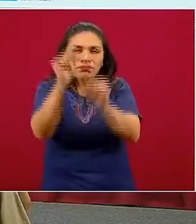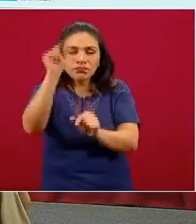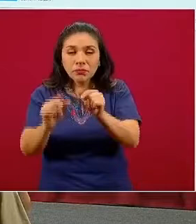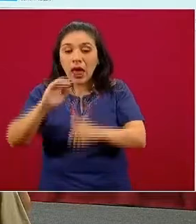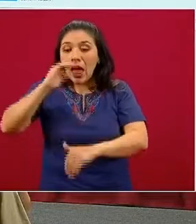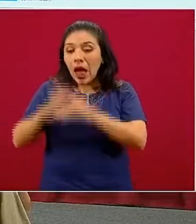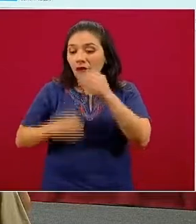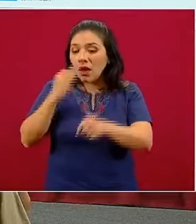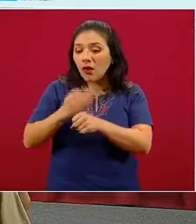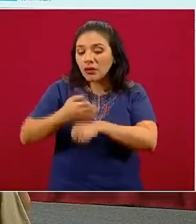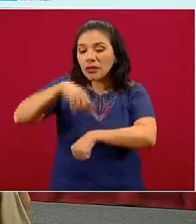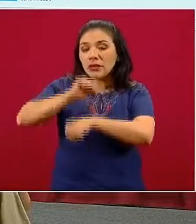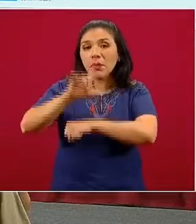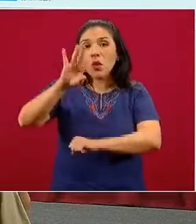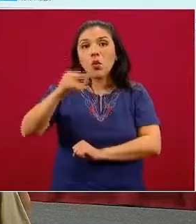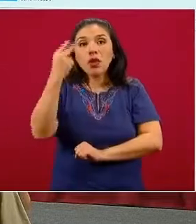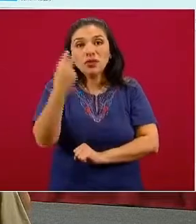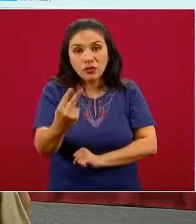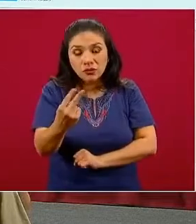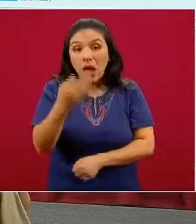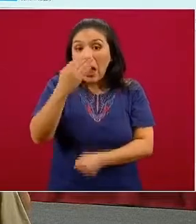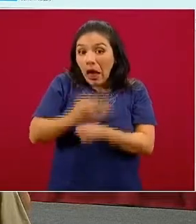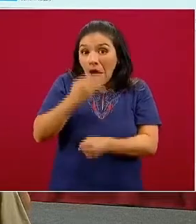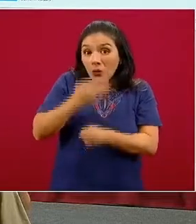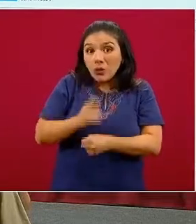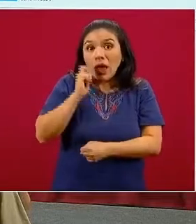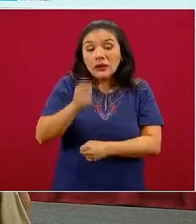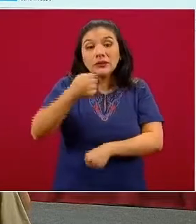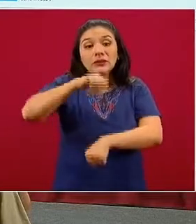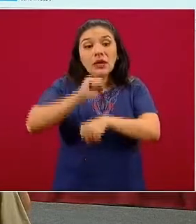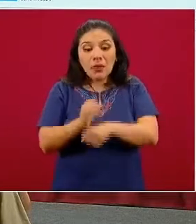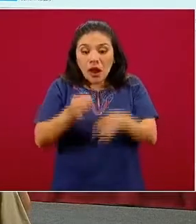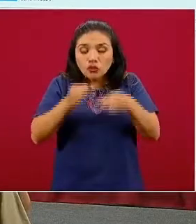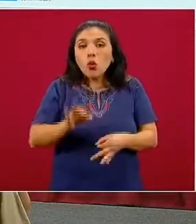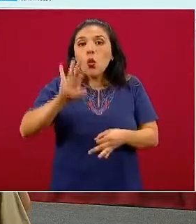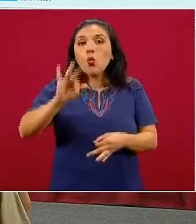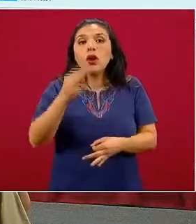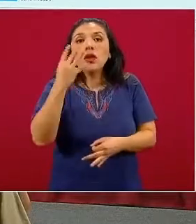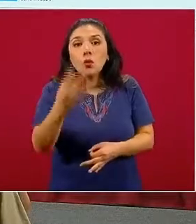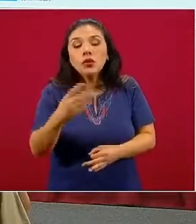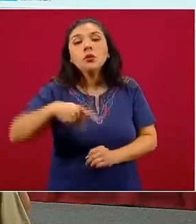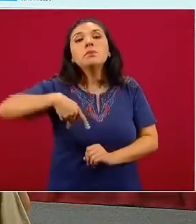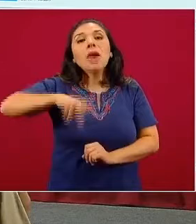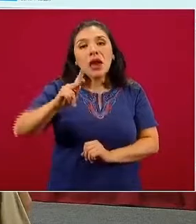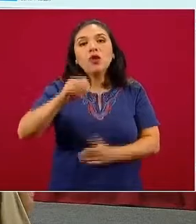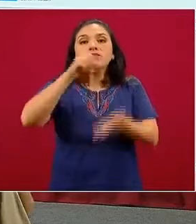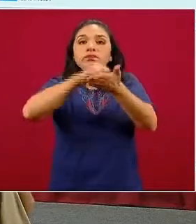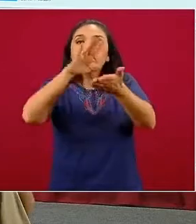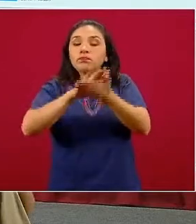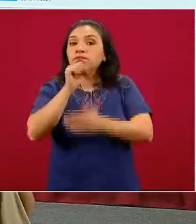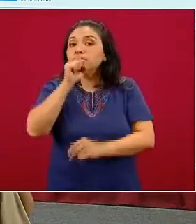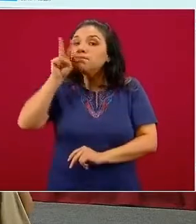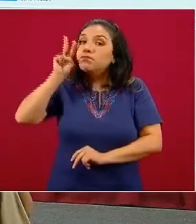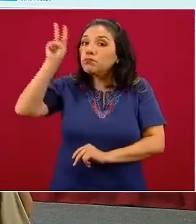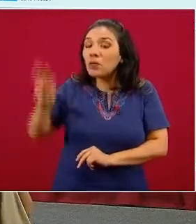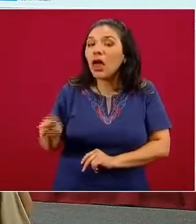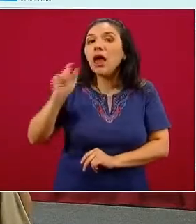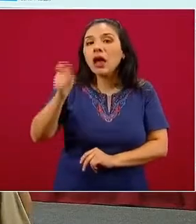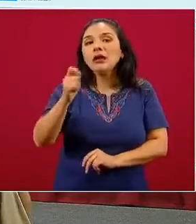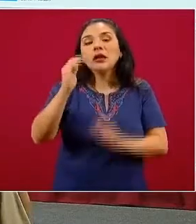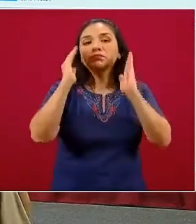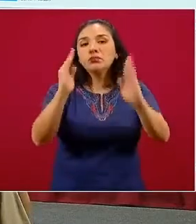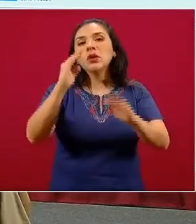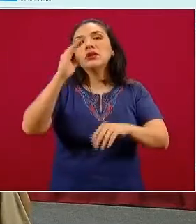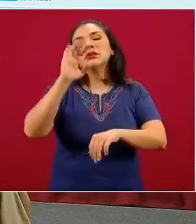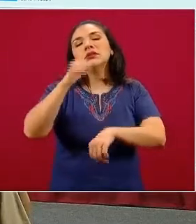semana 42 del año. En este momento vivimos en la semana 44, pero registramos aquí, presentamos públicamente hasta